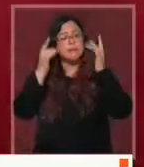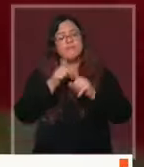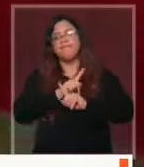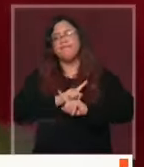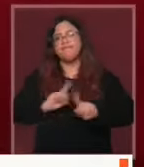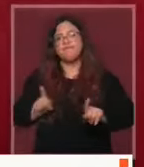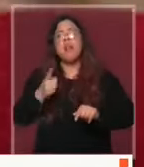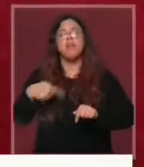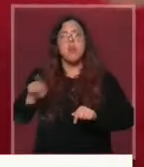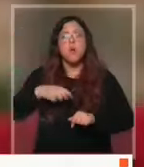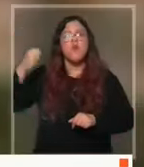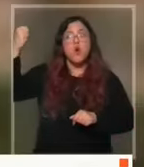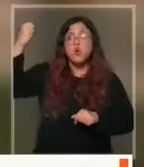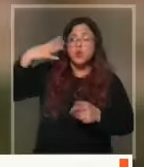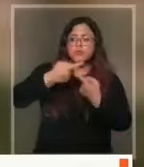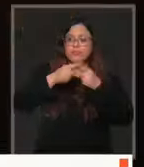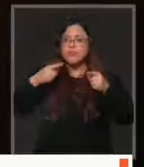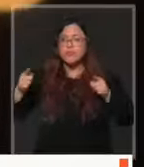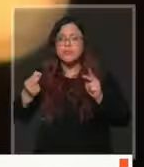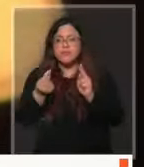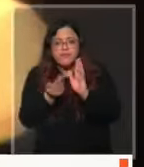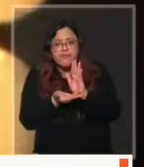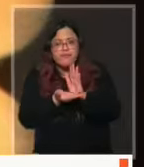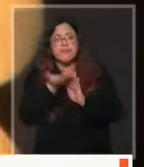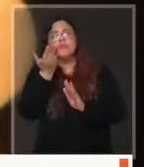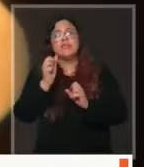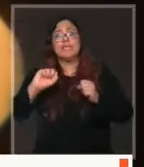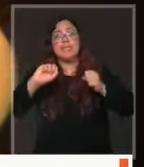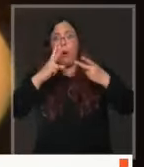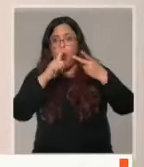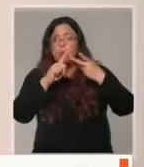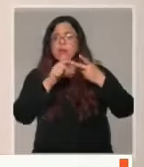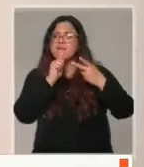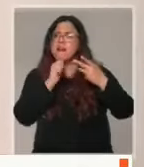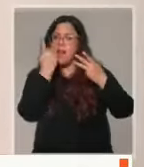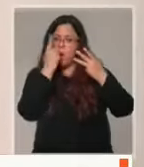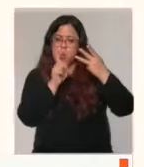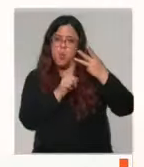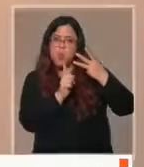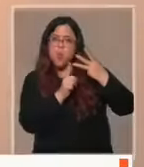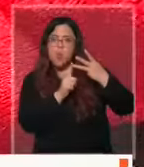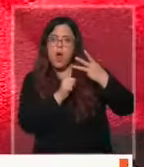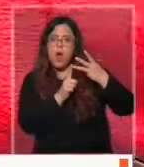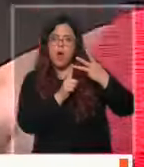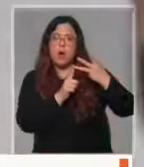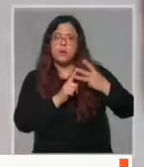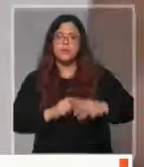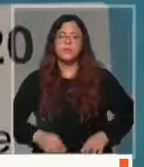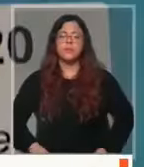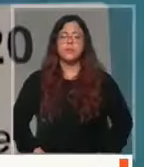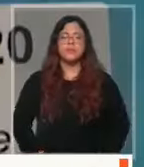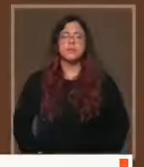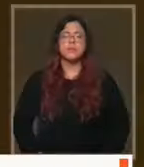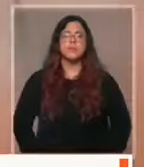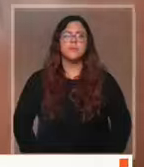Nuevamente sube la luz. Es la segunda alza. Y eso que falta aún, otra más.